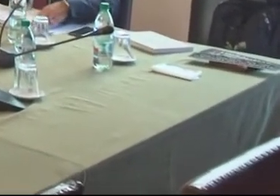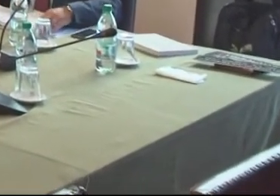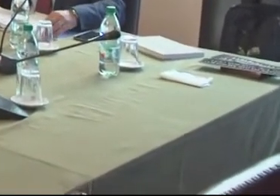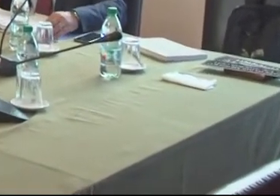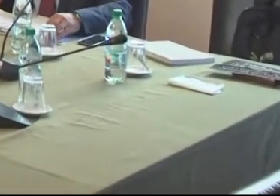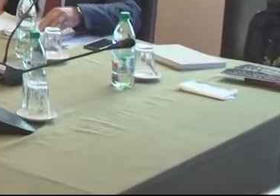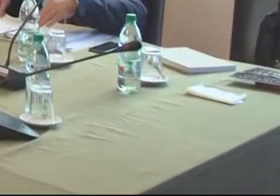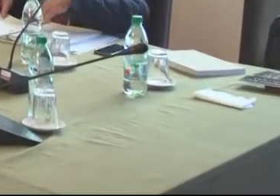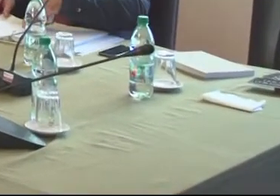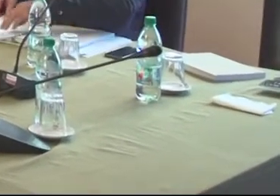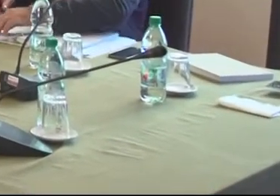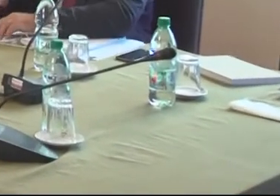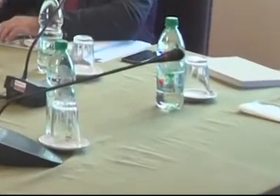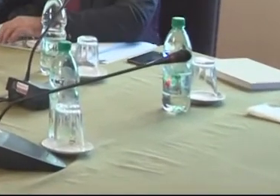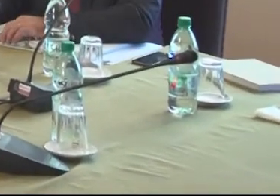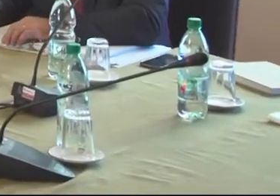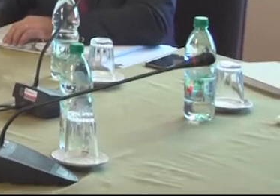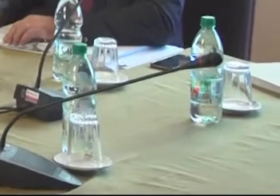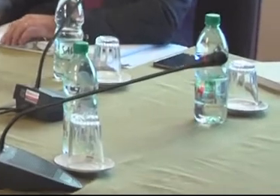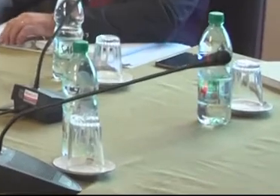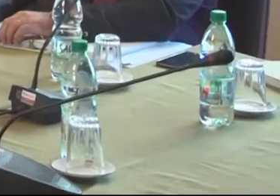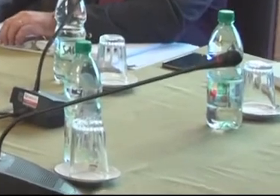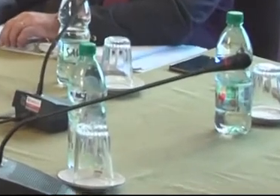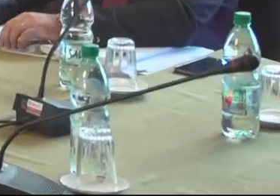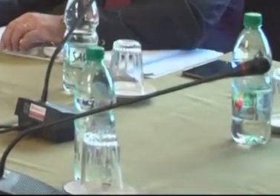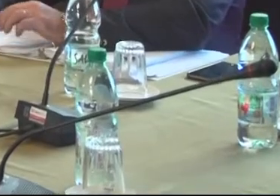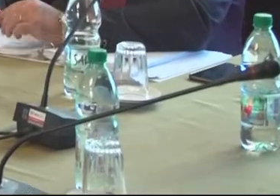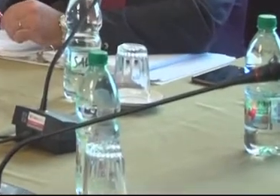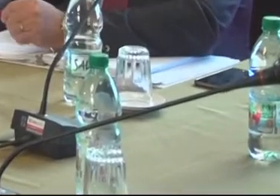una nota señalando su no participación,